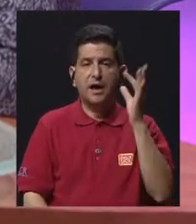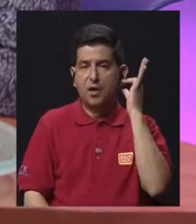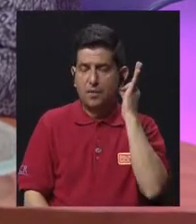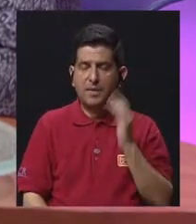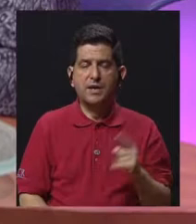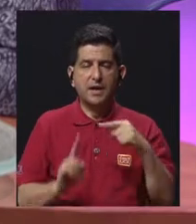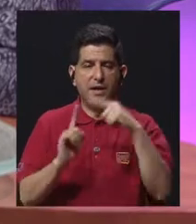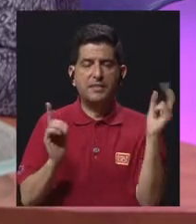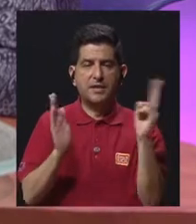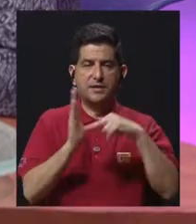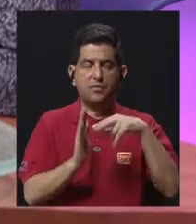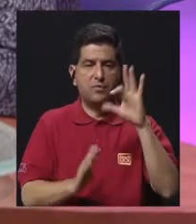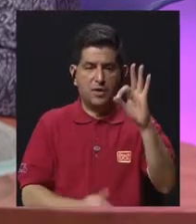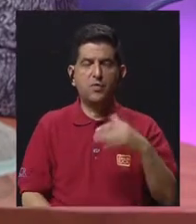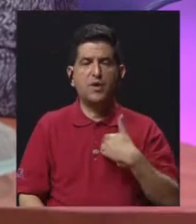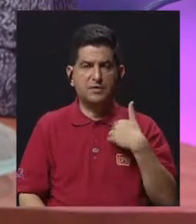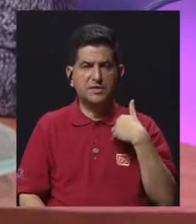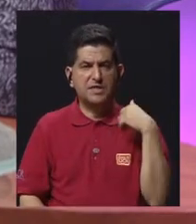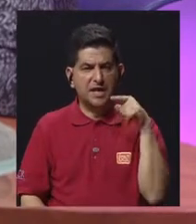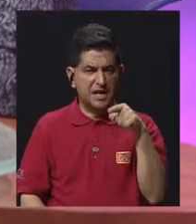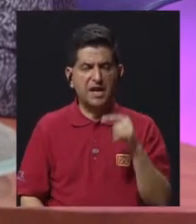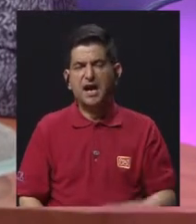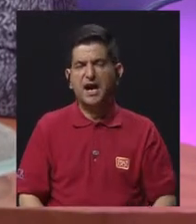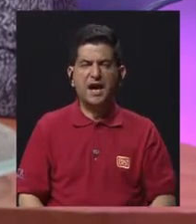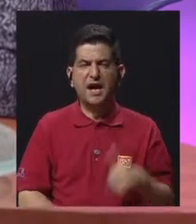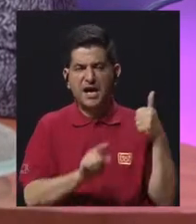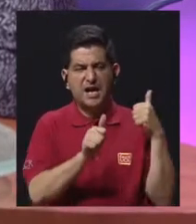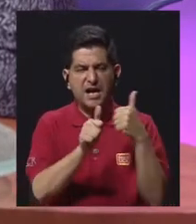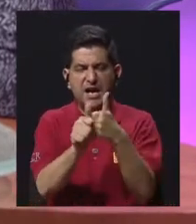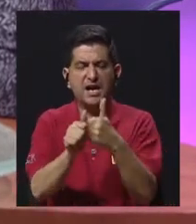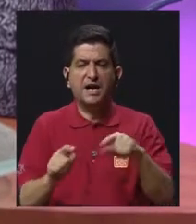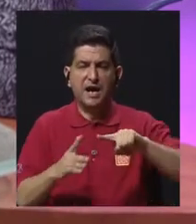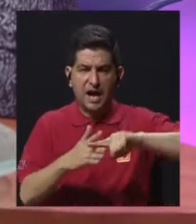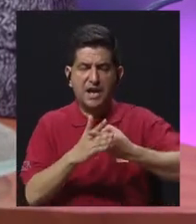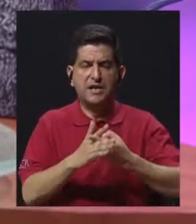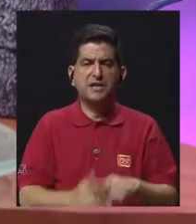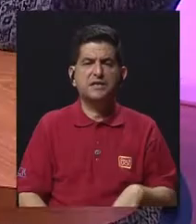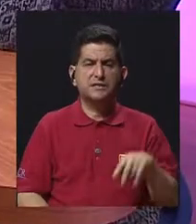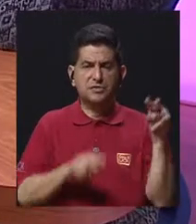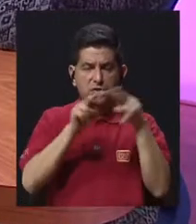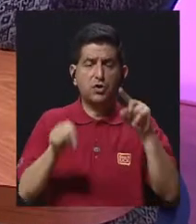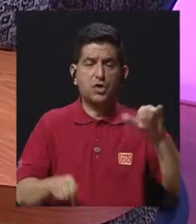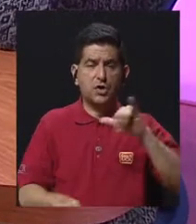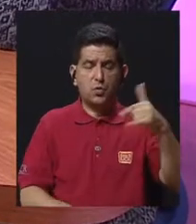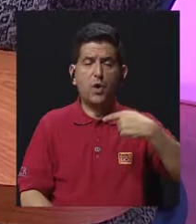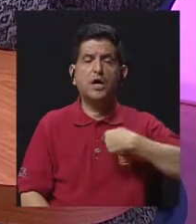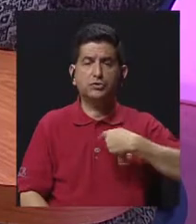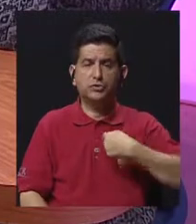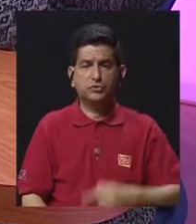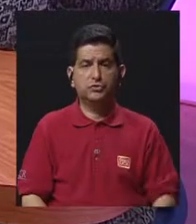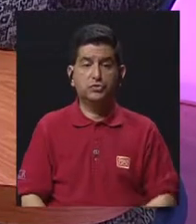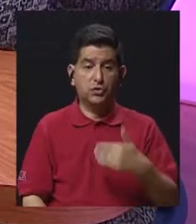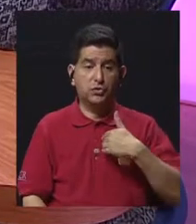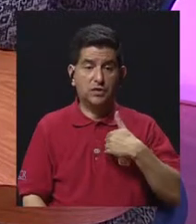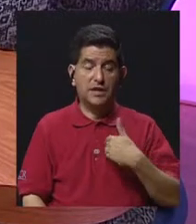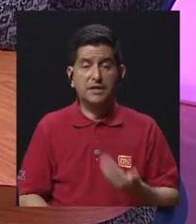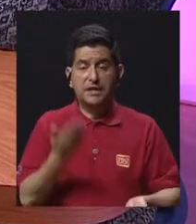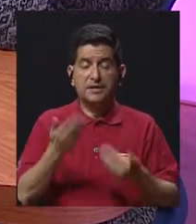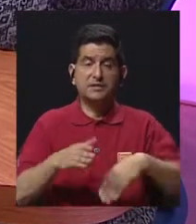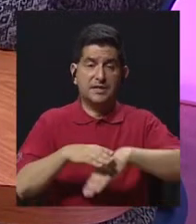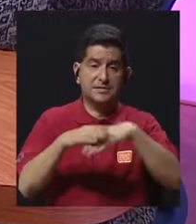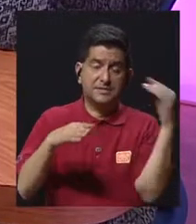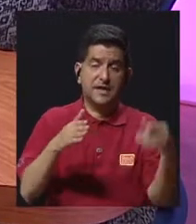desde el 2009 tiene persecución, desde que empezó el observatorio, así también yo he tenido persecución, me he tenido que